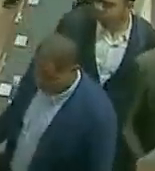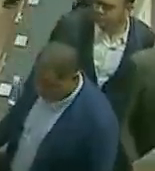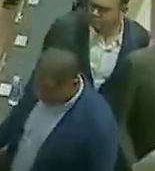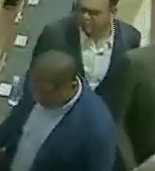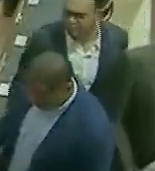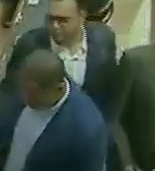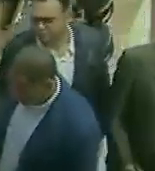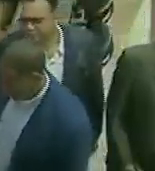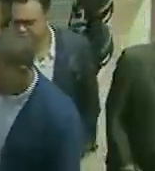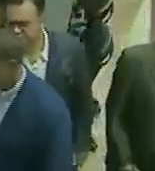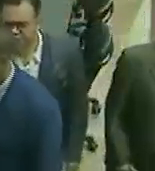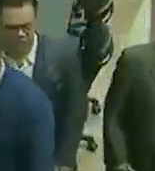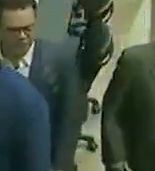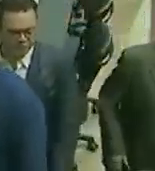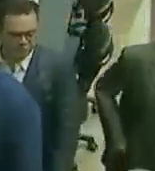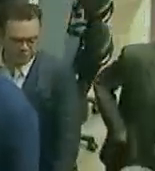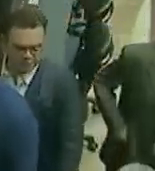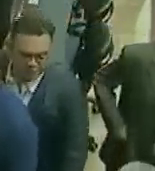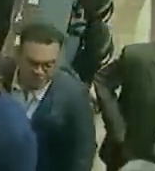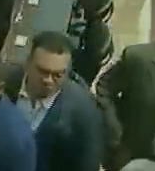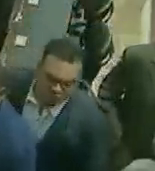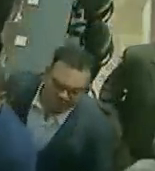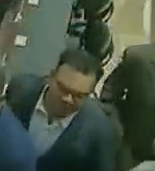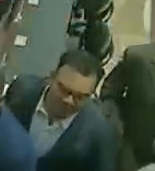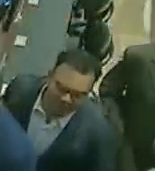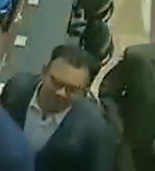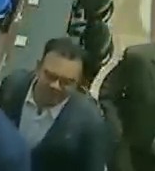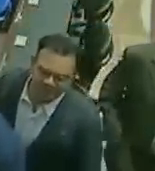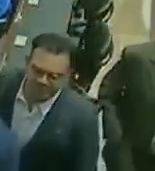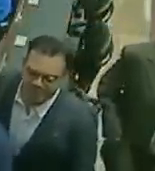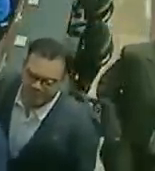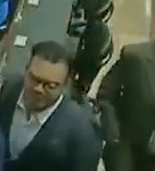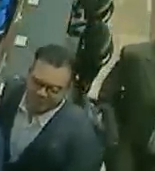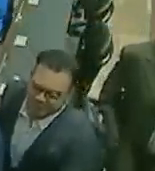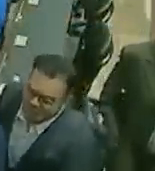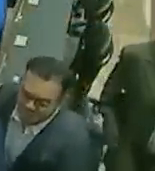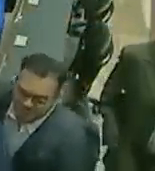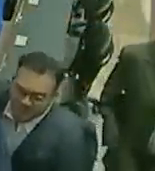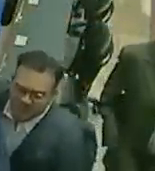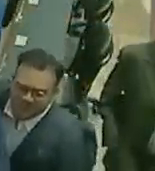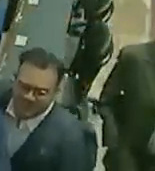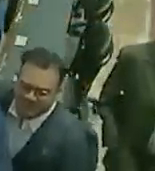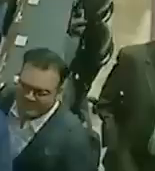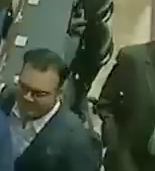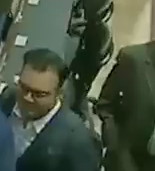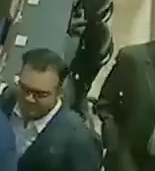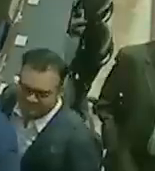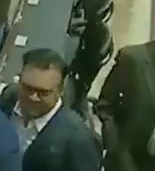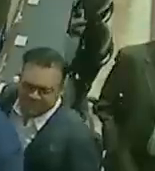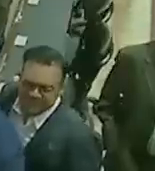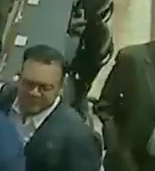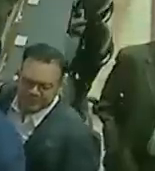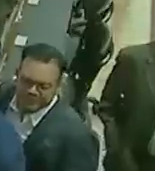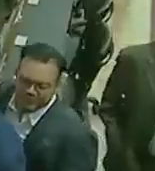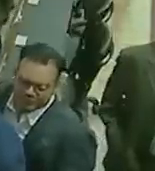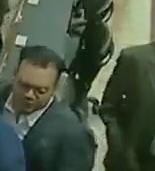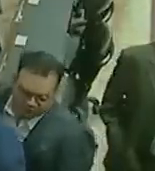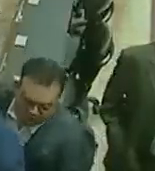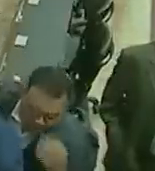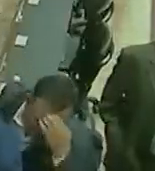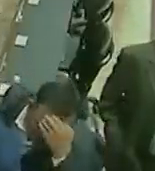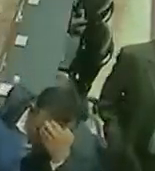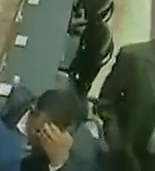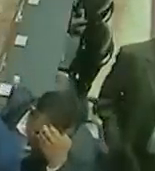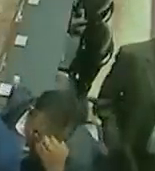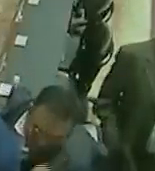todos a mantenerse en nuestra sintonía no sin antes recordarles que la información parlamentaria de primera mano la consigue por acá por